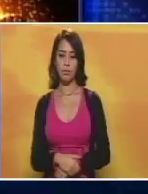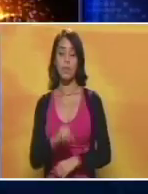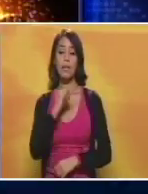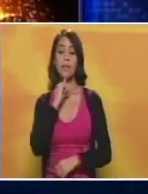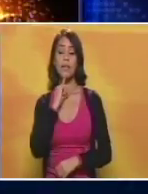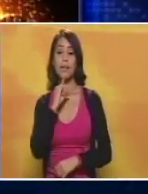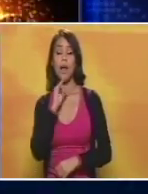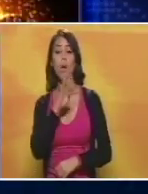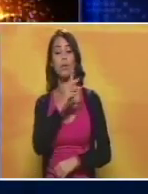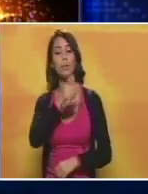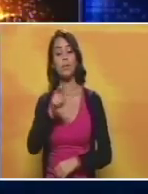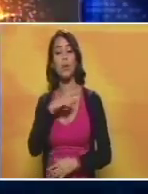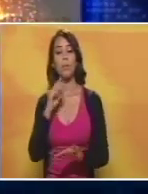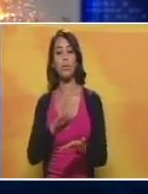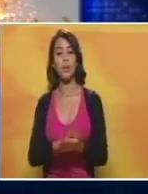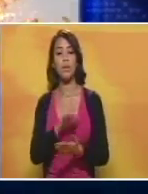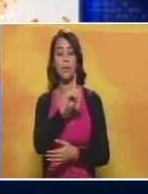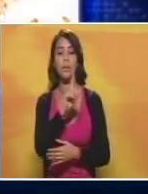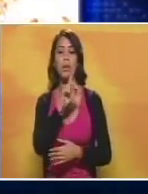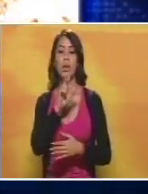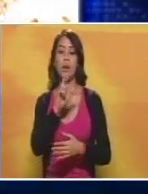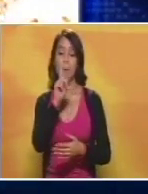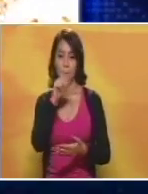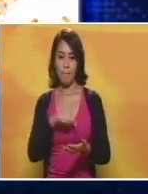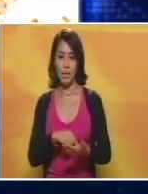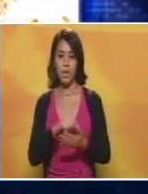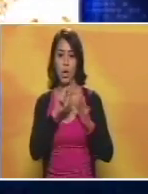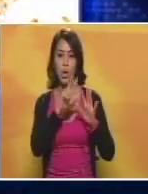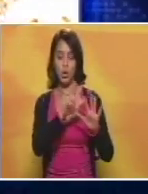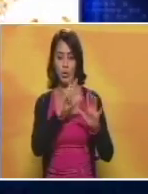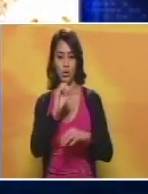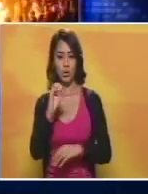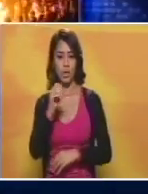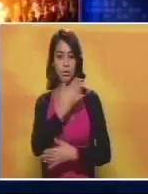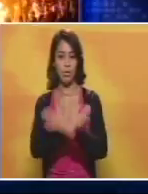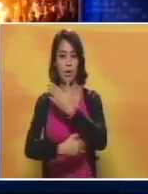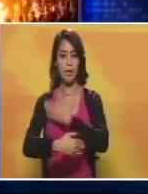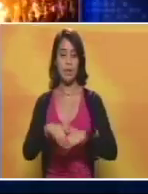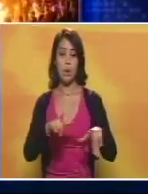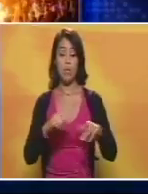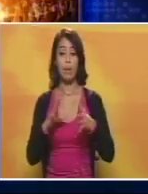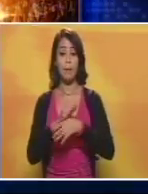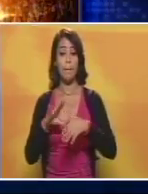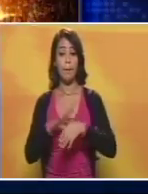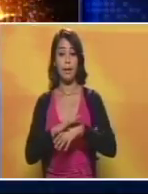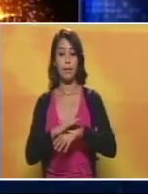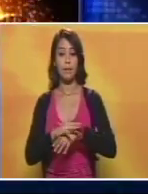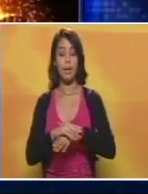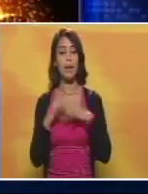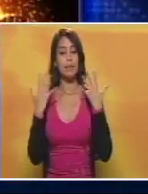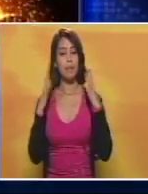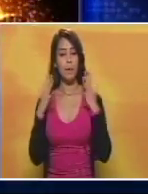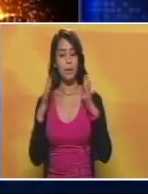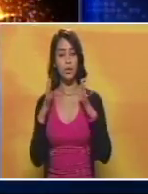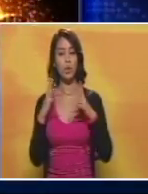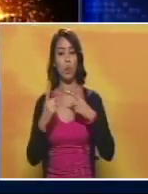relacionados con la preservación de las costas arenosas y arrecifes coralinos, y se abordará la creación de capacidades para